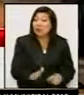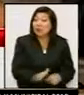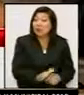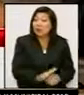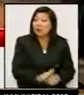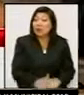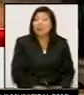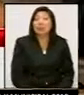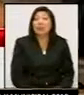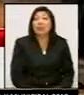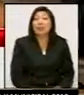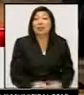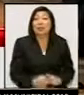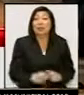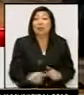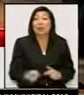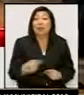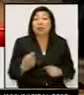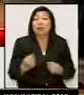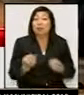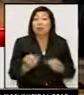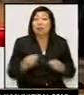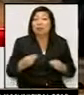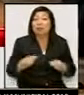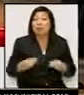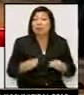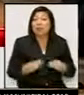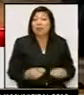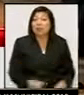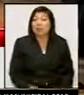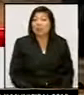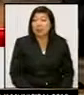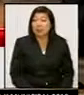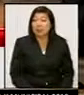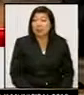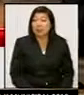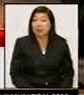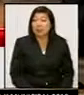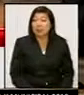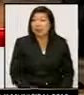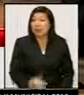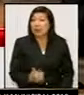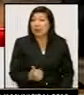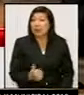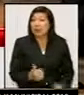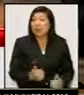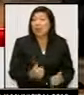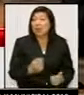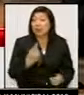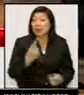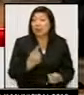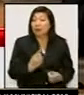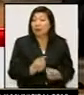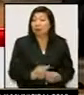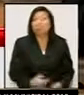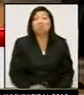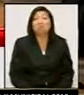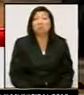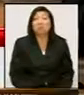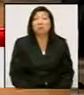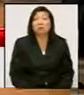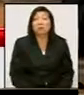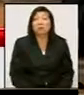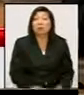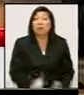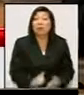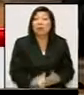para sacar a los turistas de Machu Picchu hacia Ollantaytambo, entre otras que ustedes conocen, o el hecho de